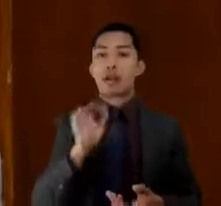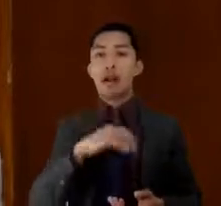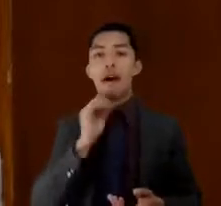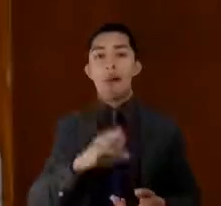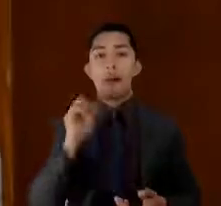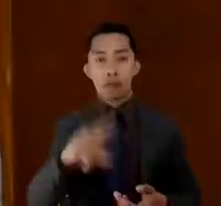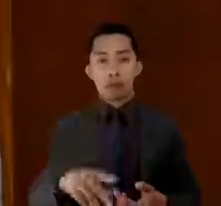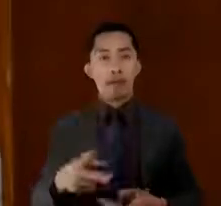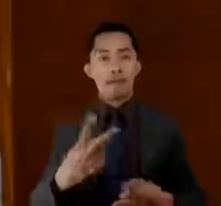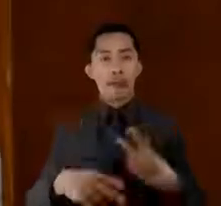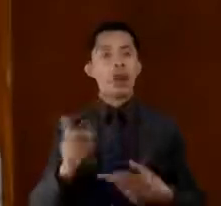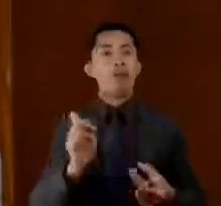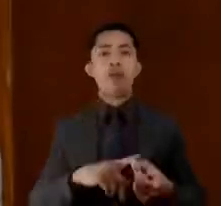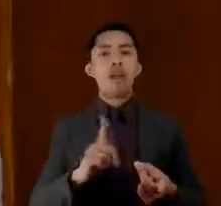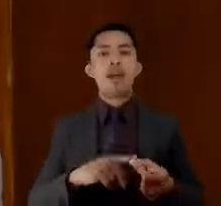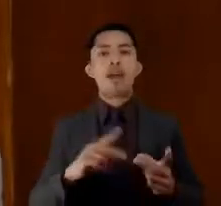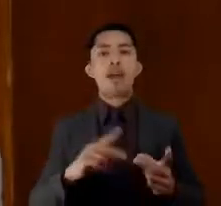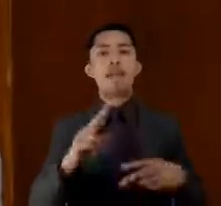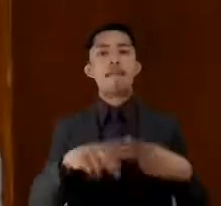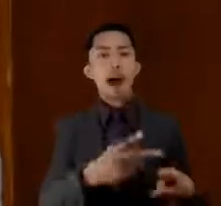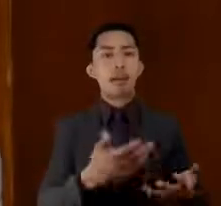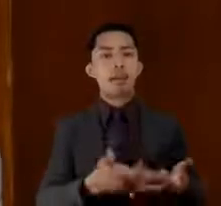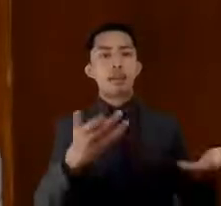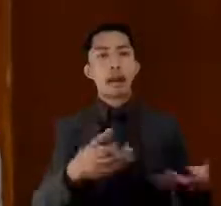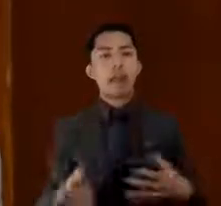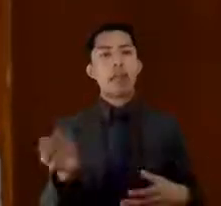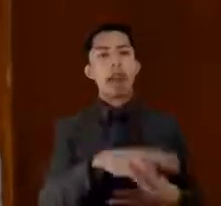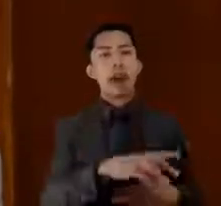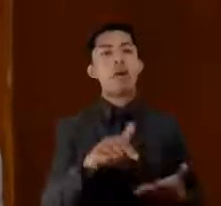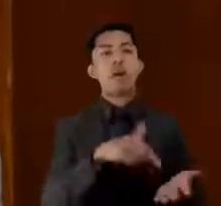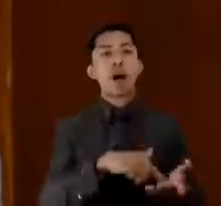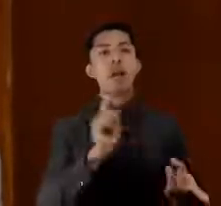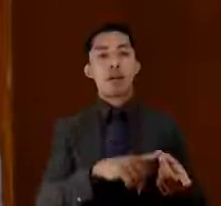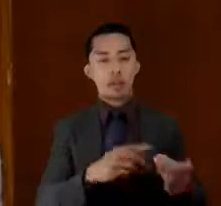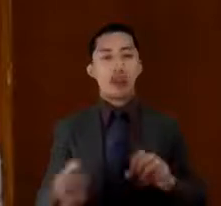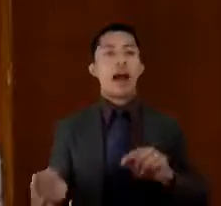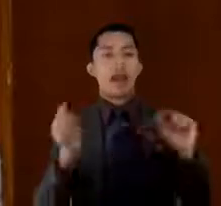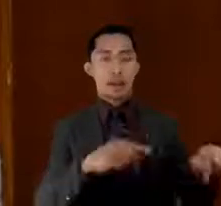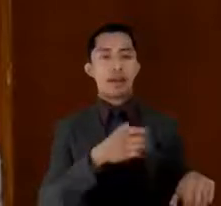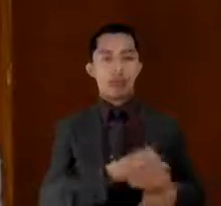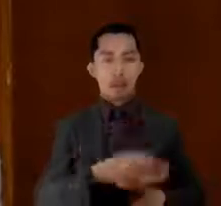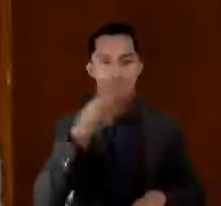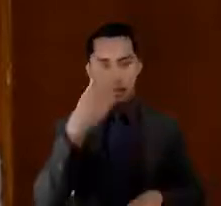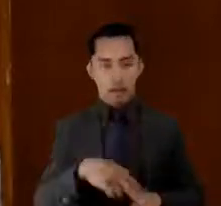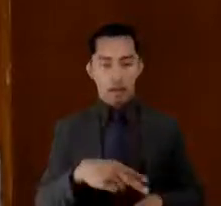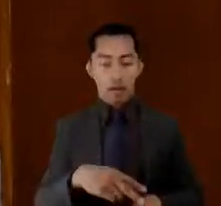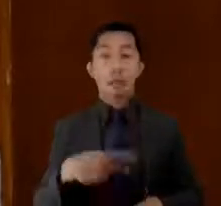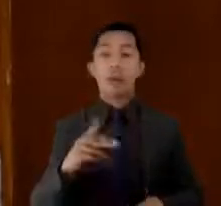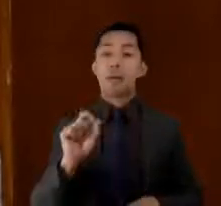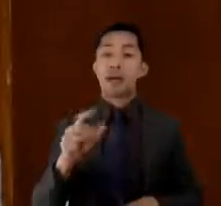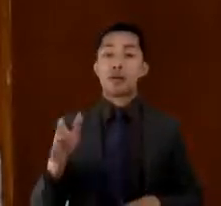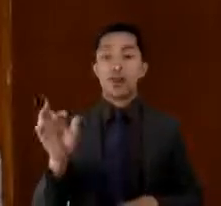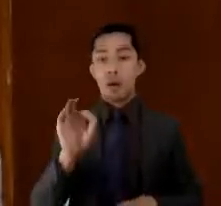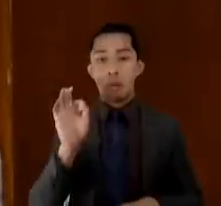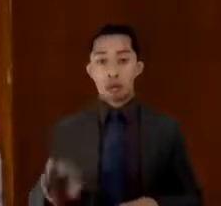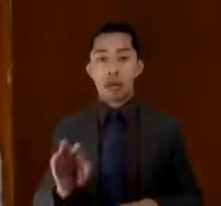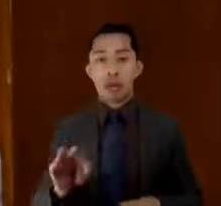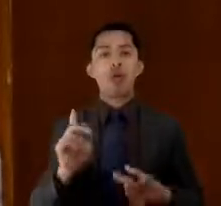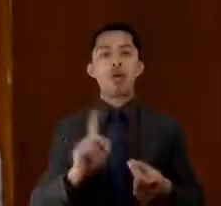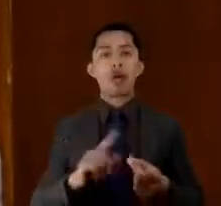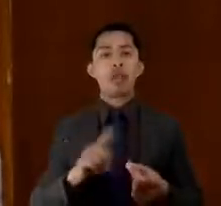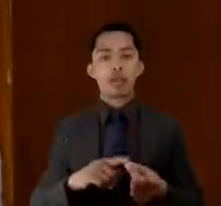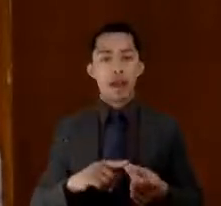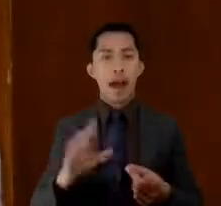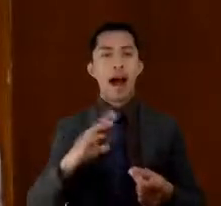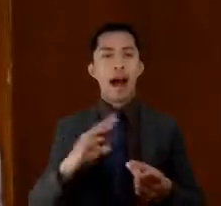ésta produce se dirige a rellenos y tiraderos ubicados en el Estado de México, mientras que solo el 28% se ingresa a